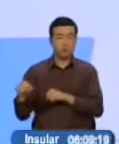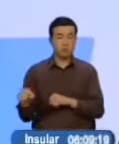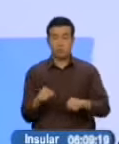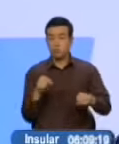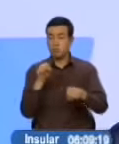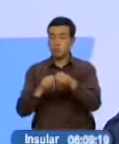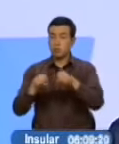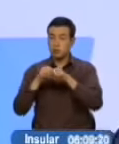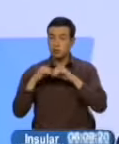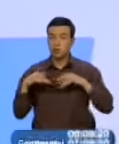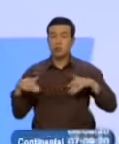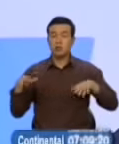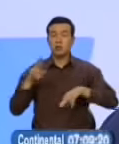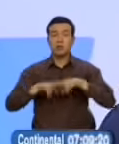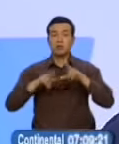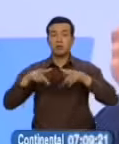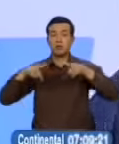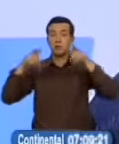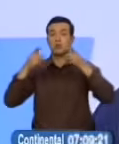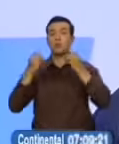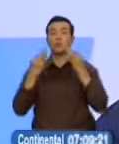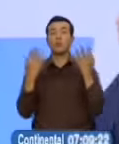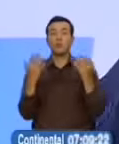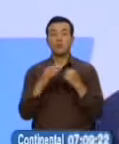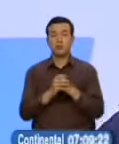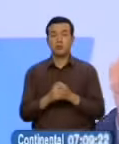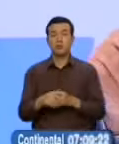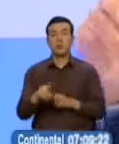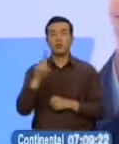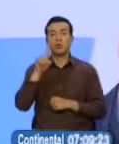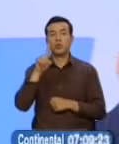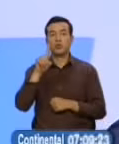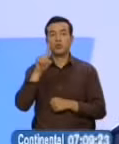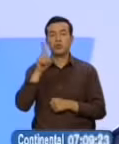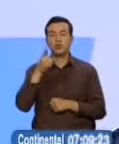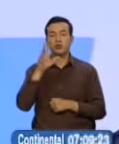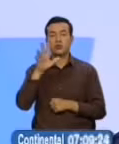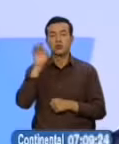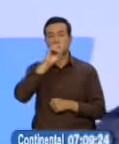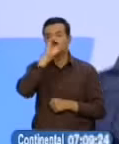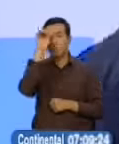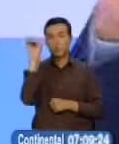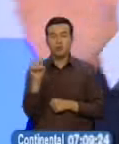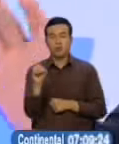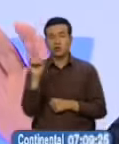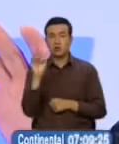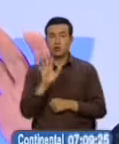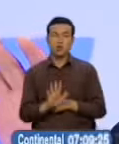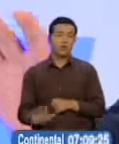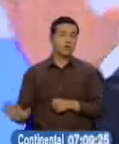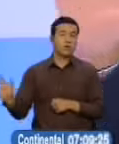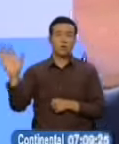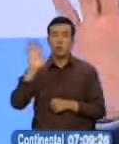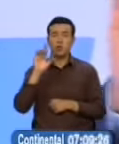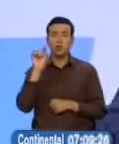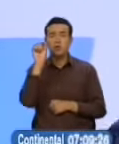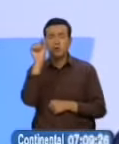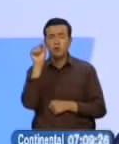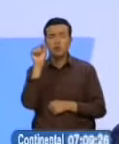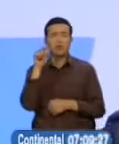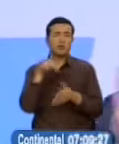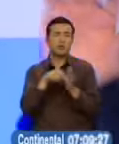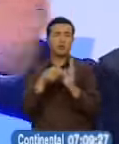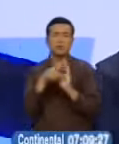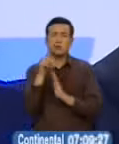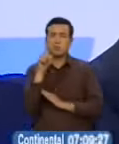de afectación de la infraestructura educativa llega a solo el 1.5% del universo total. ¿Qué significa